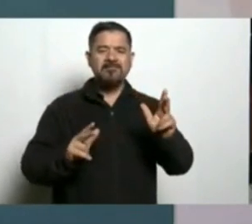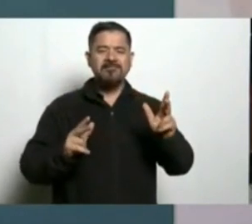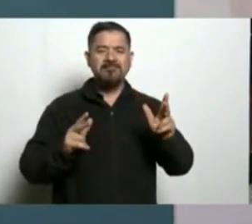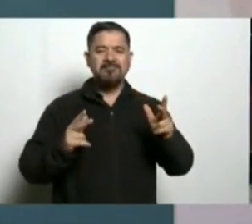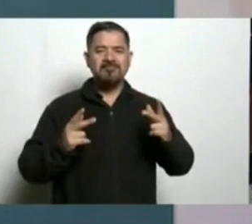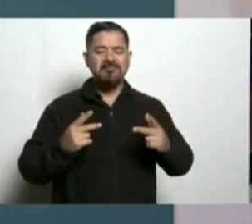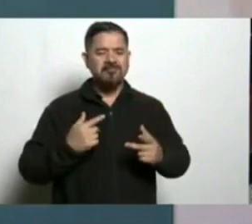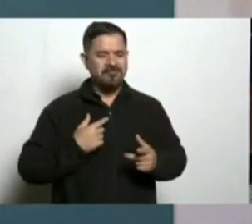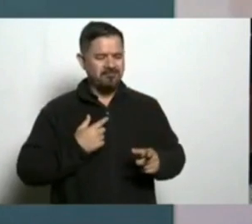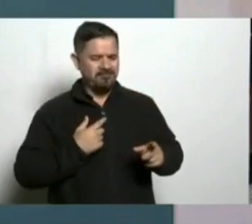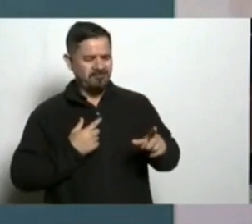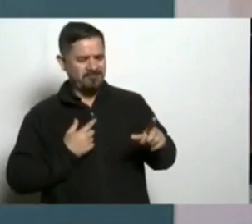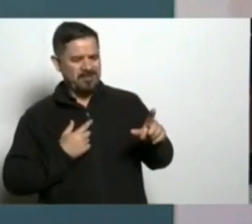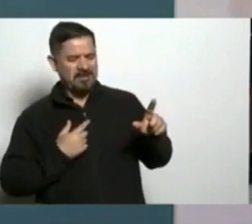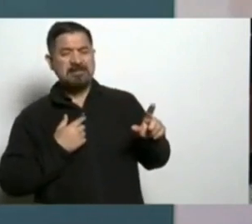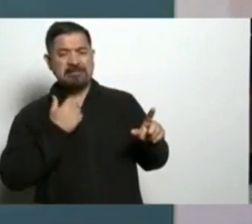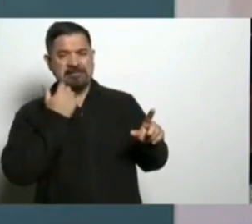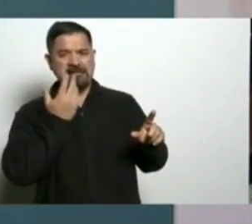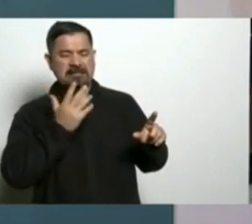por